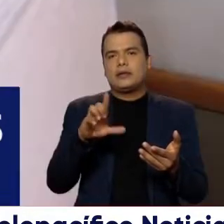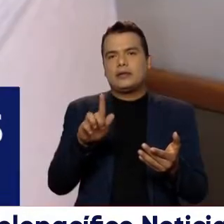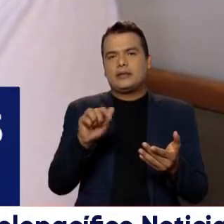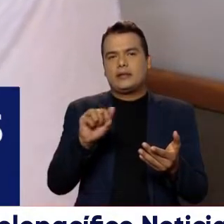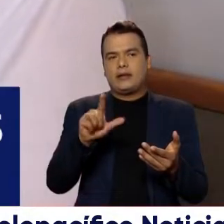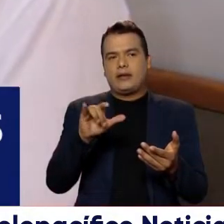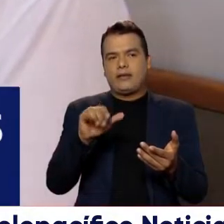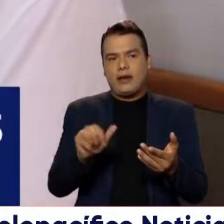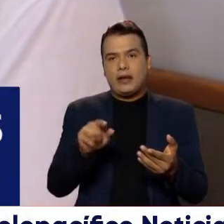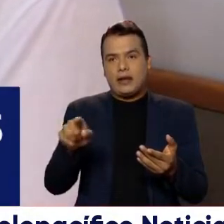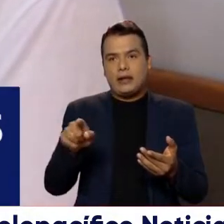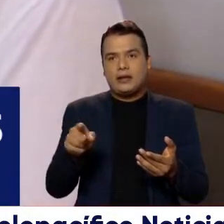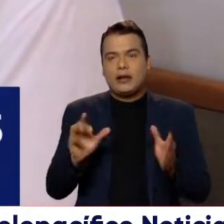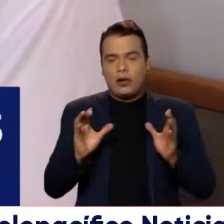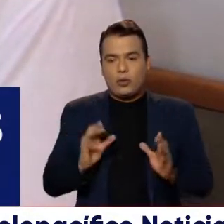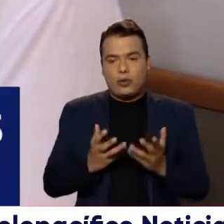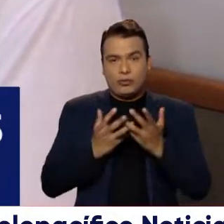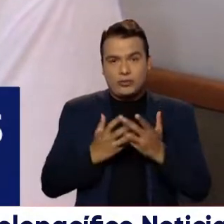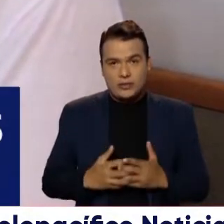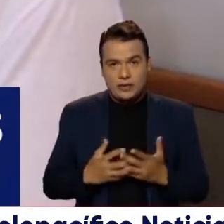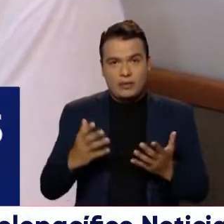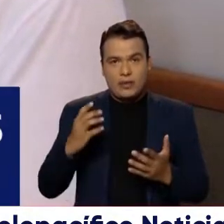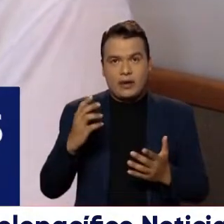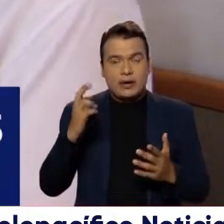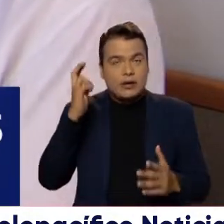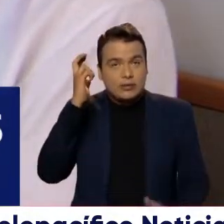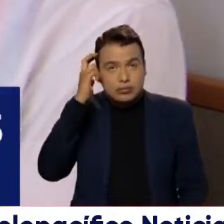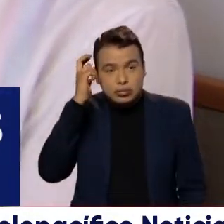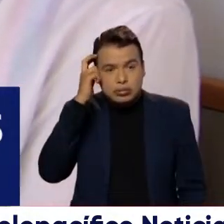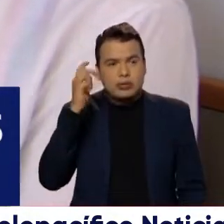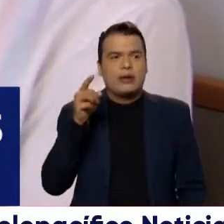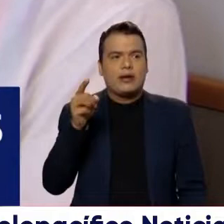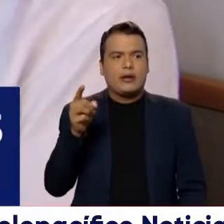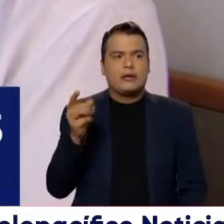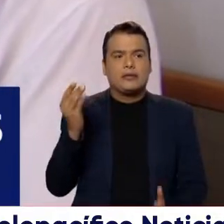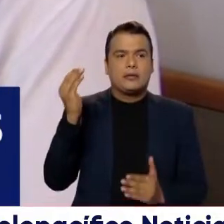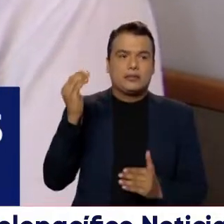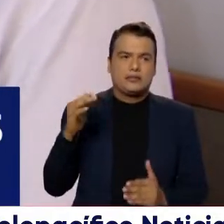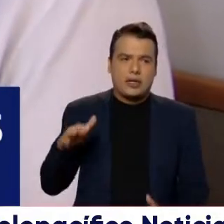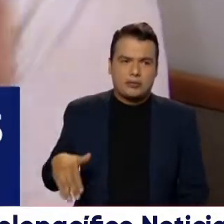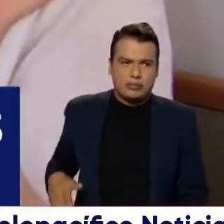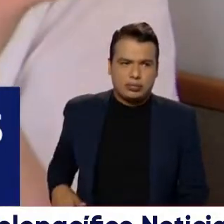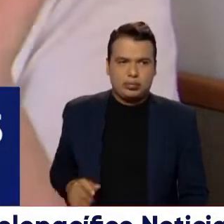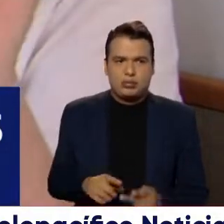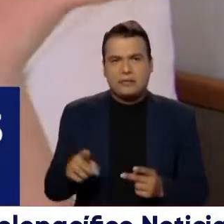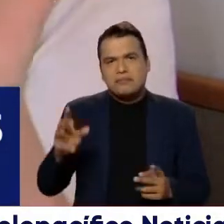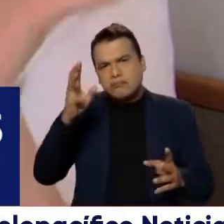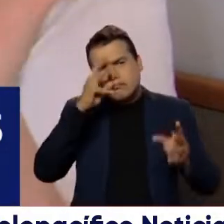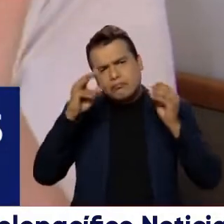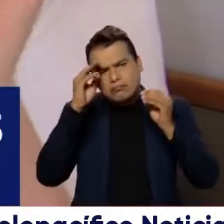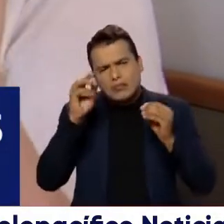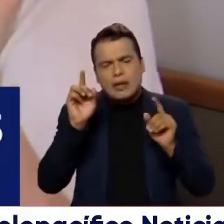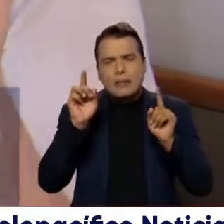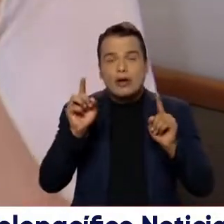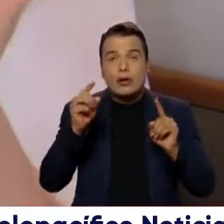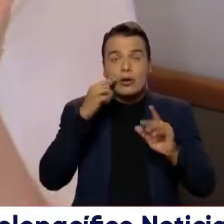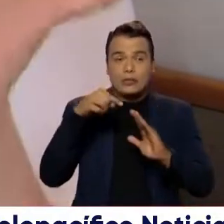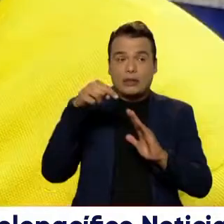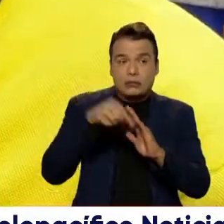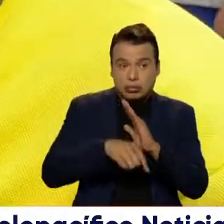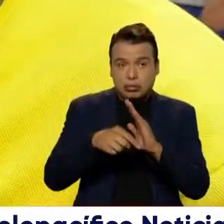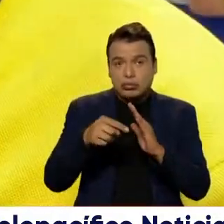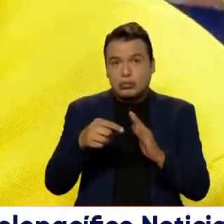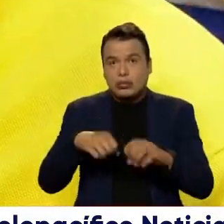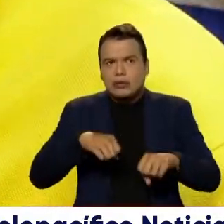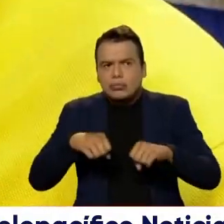Es un retraso mental leve, pero pues también no aprende, o sea, se le dificulta mucho aprender así pues rápido.